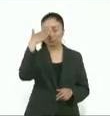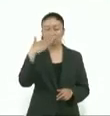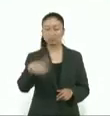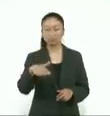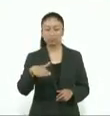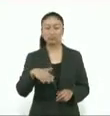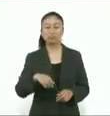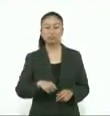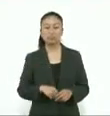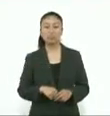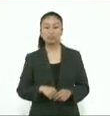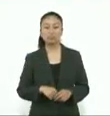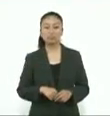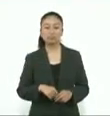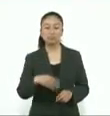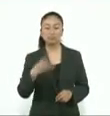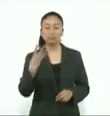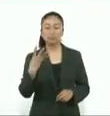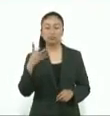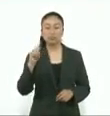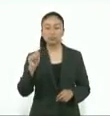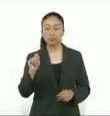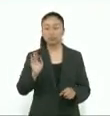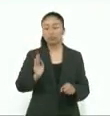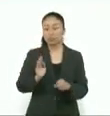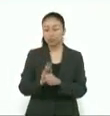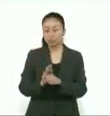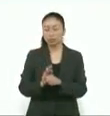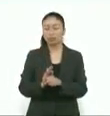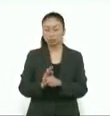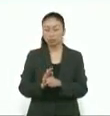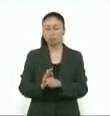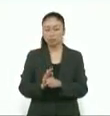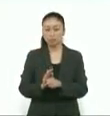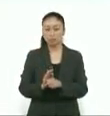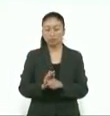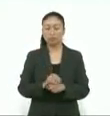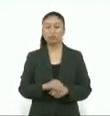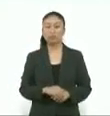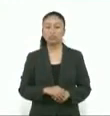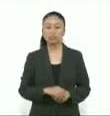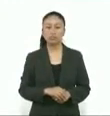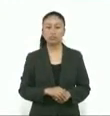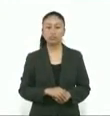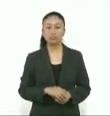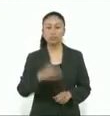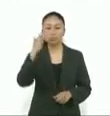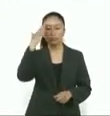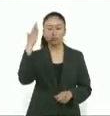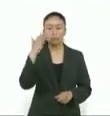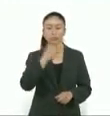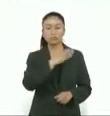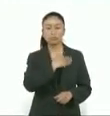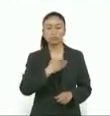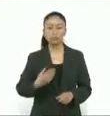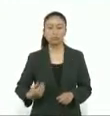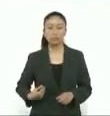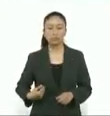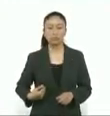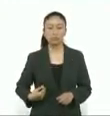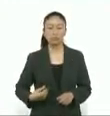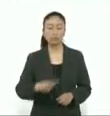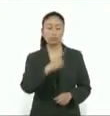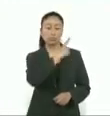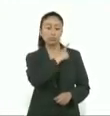y actuamos por la cuarta transformación de la vida pública de México. Señor presidente, no